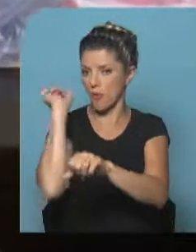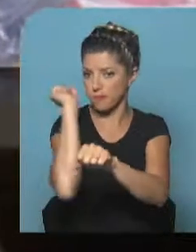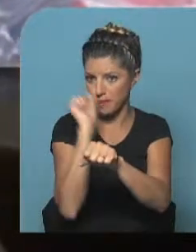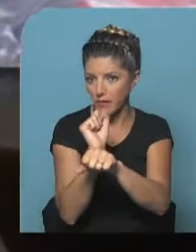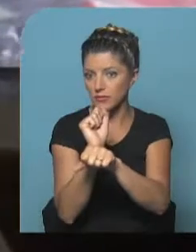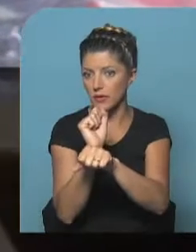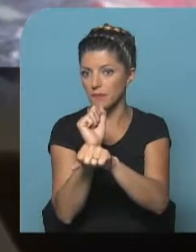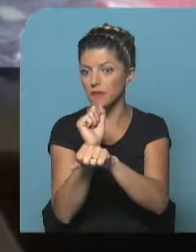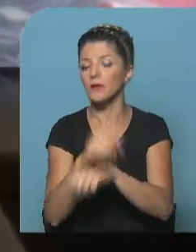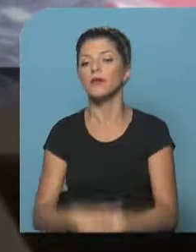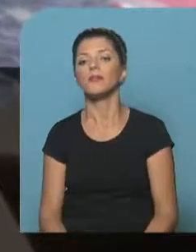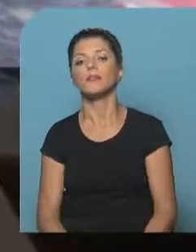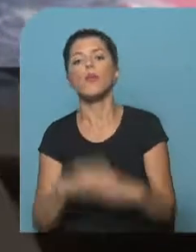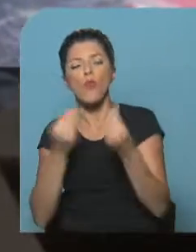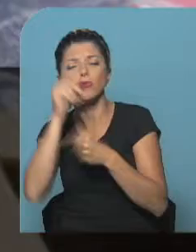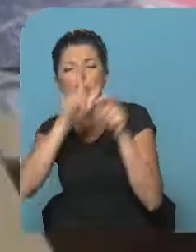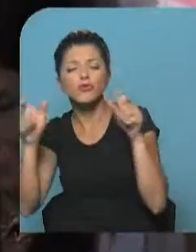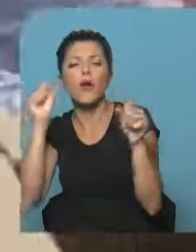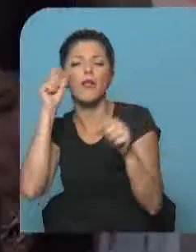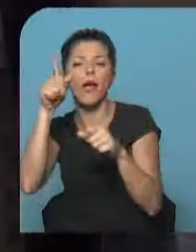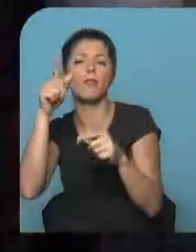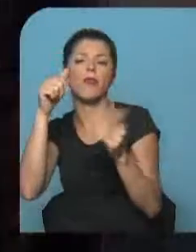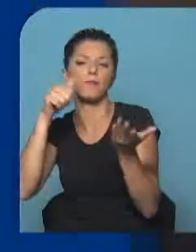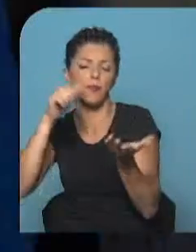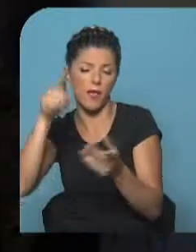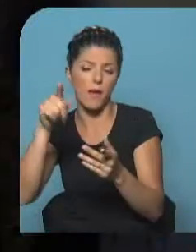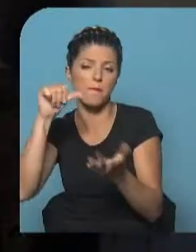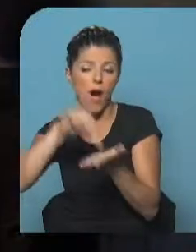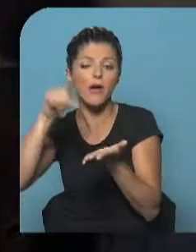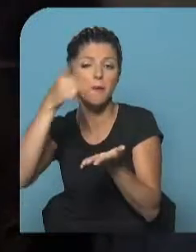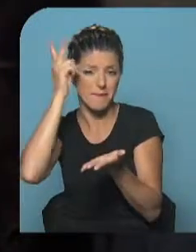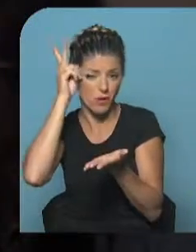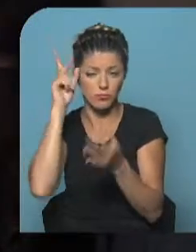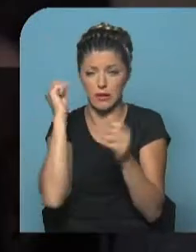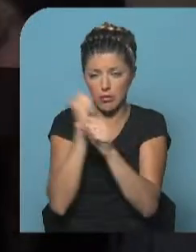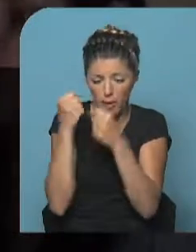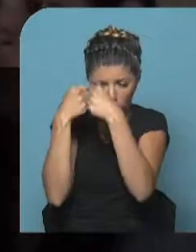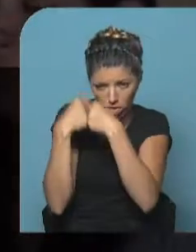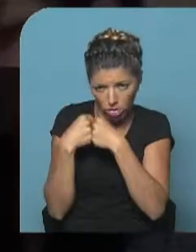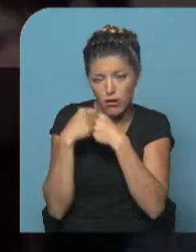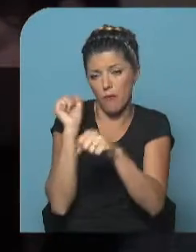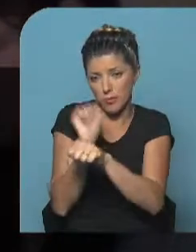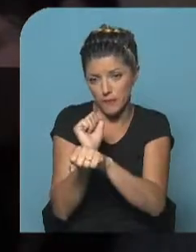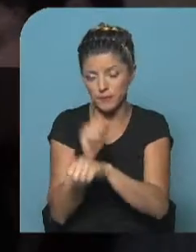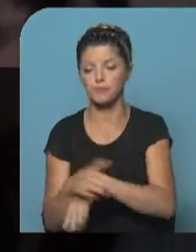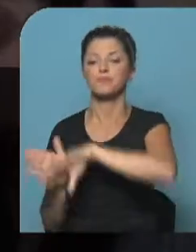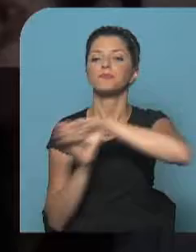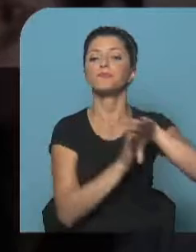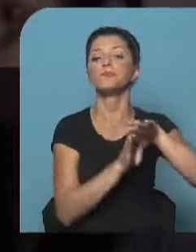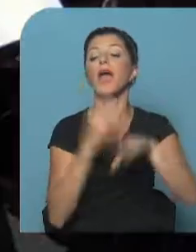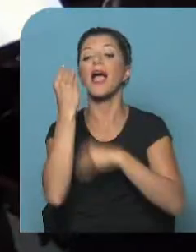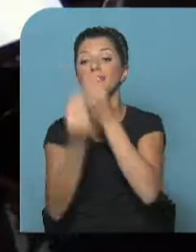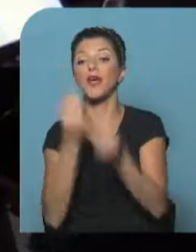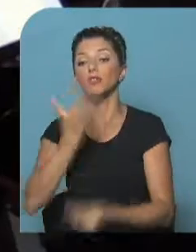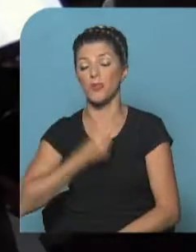una decena de trabajadores peruanos. El candidato de las FARC, Timochenko, representará al partido